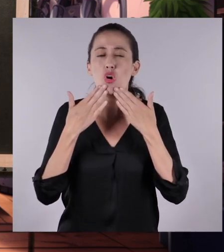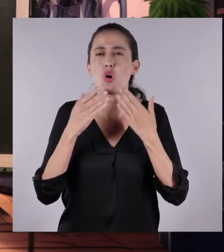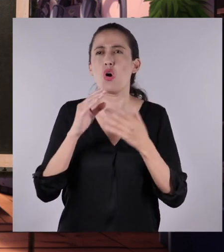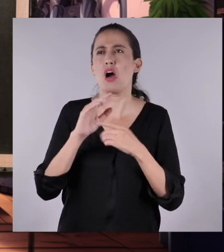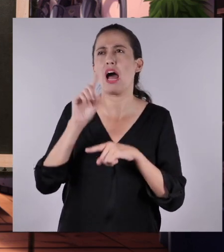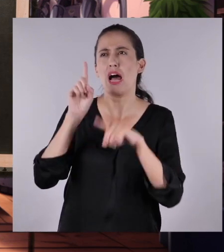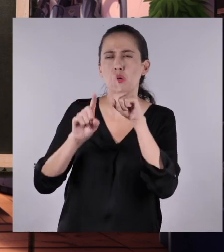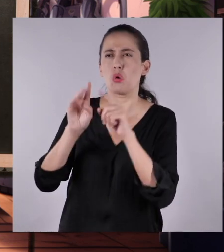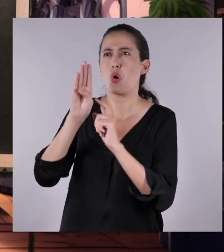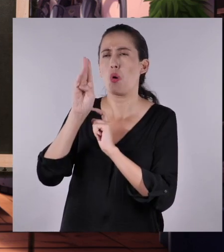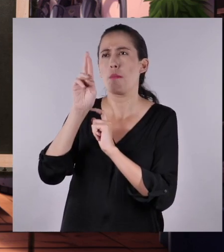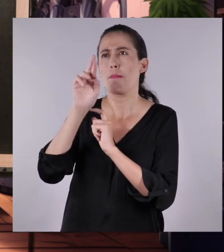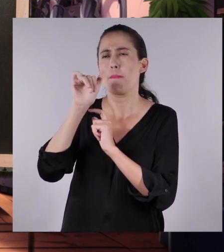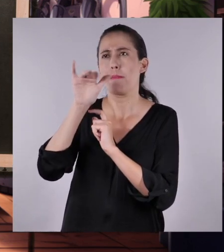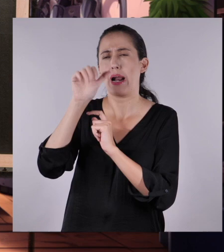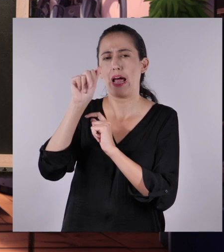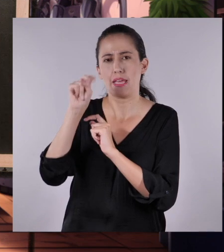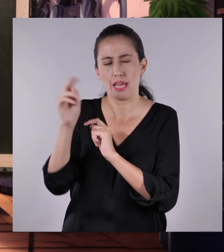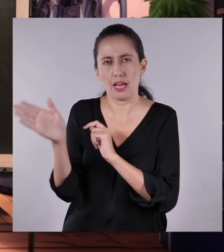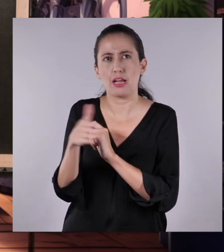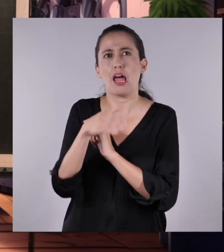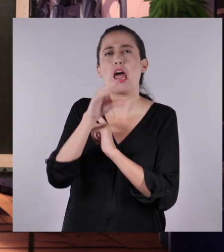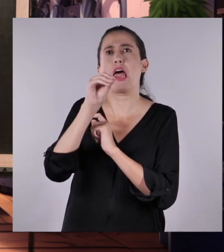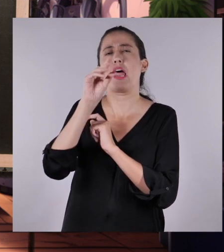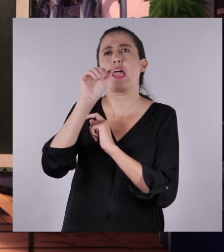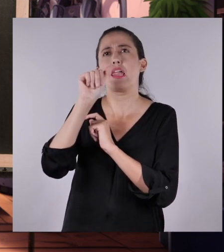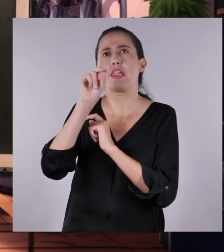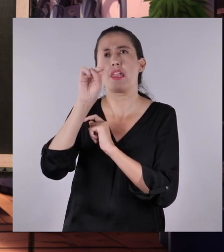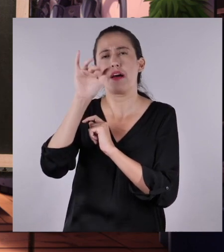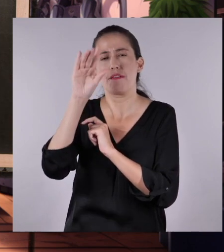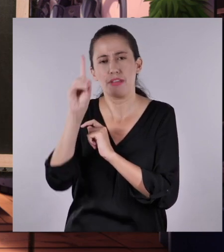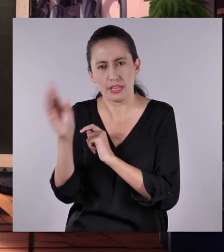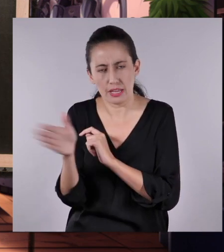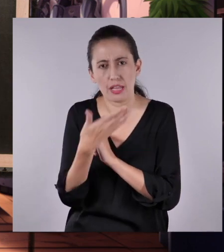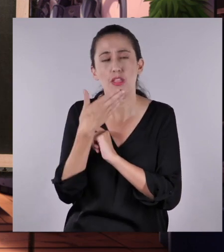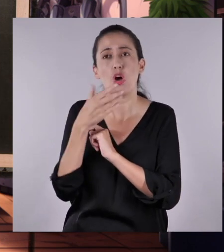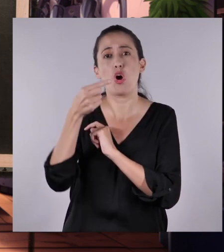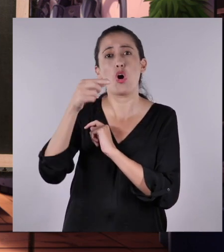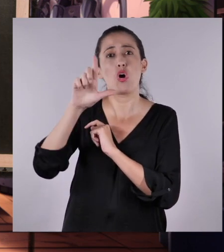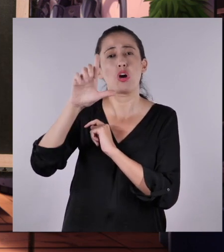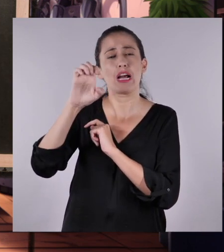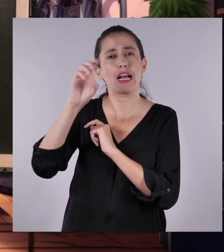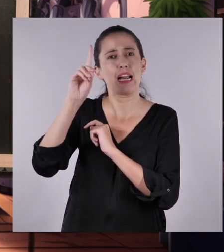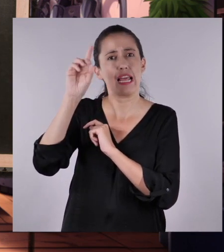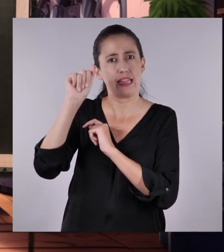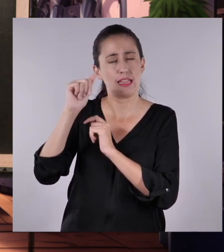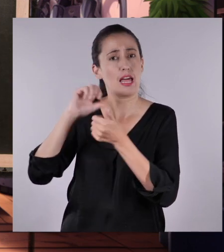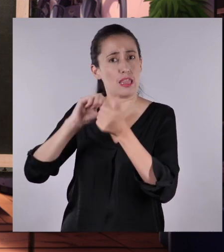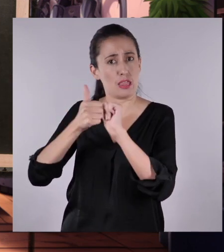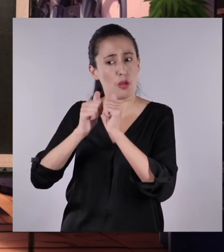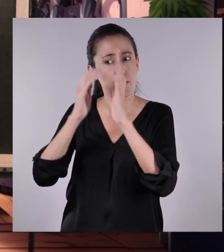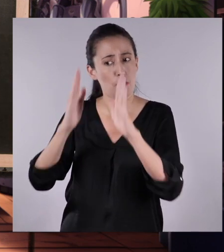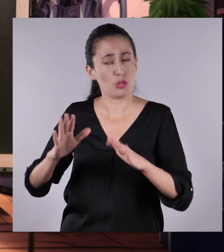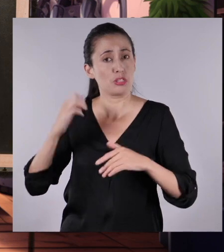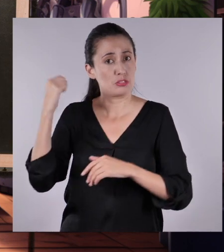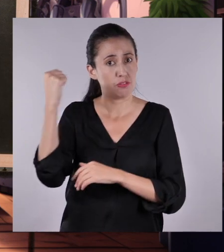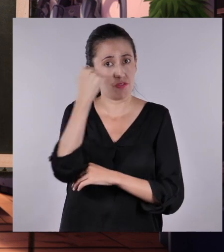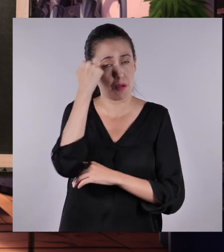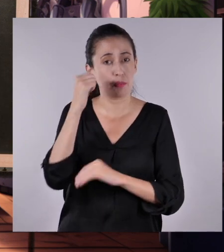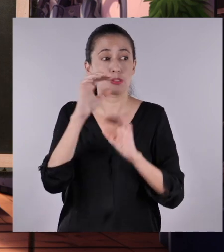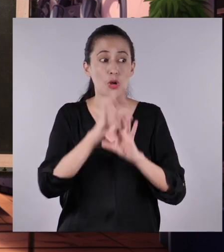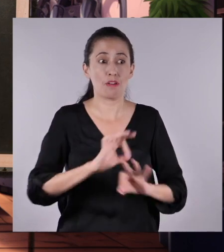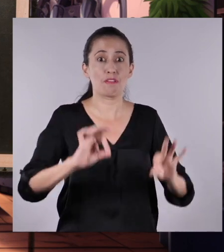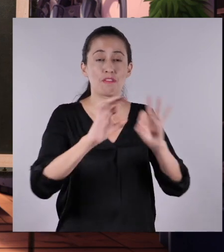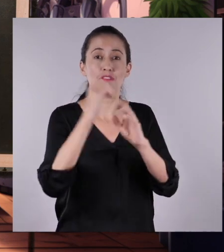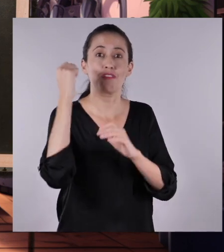como Brian Daniel Pintado, David Hurtado, Jordi Jiménez o Glenda Morejón. Pero sin